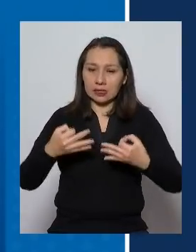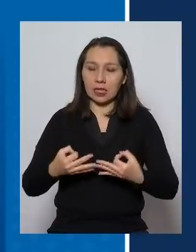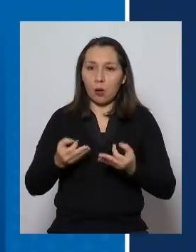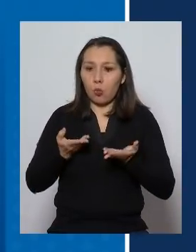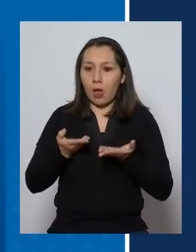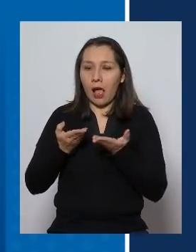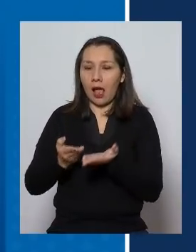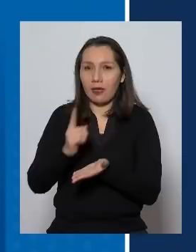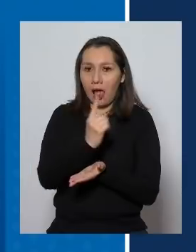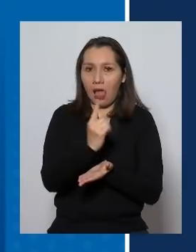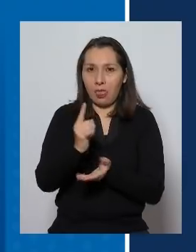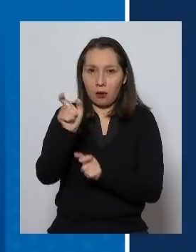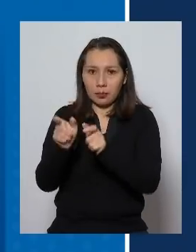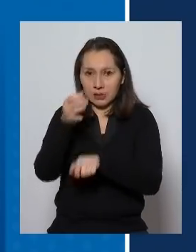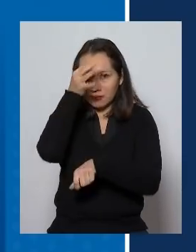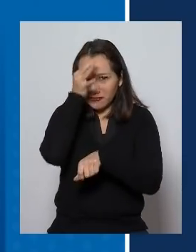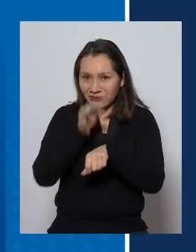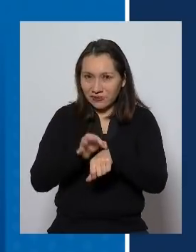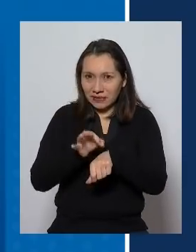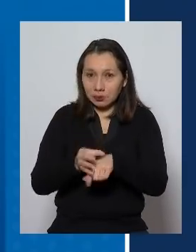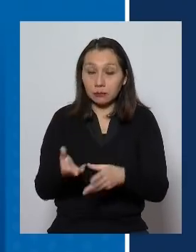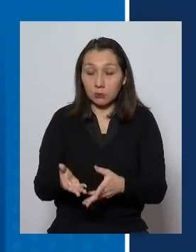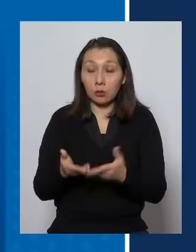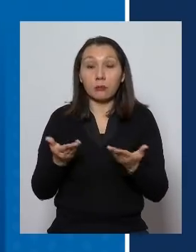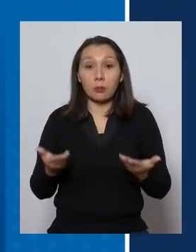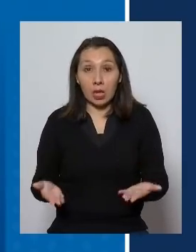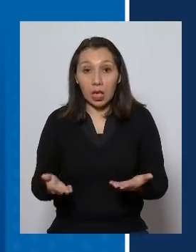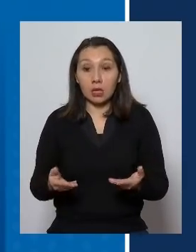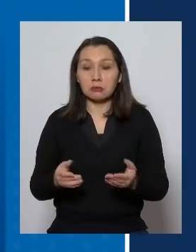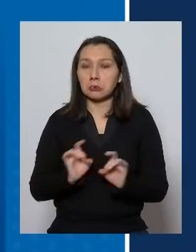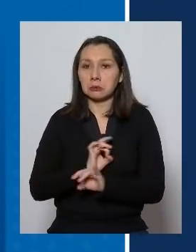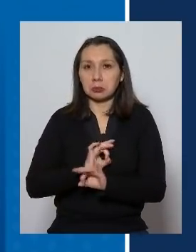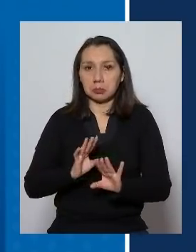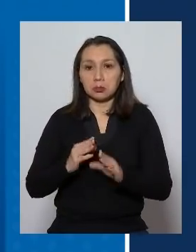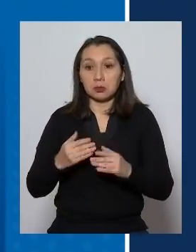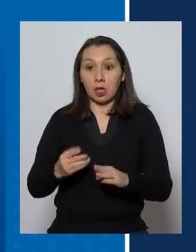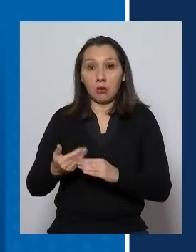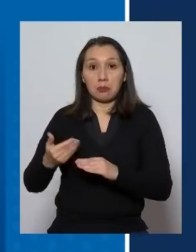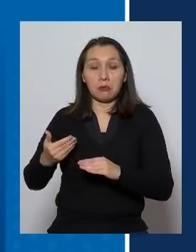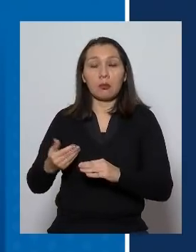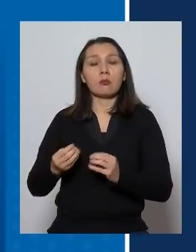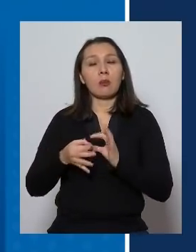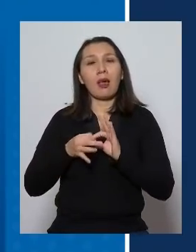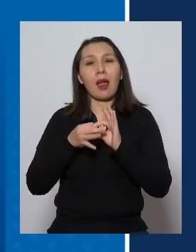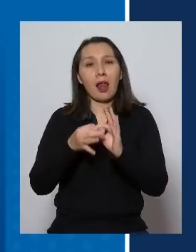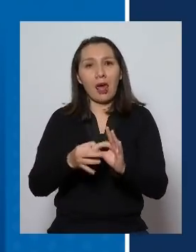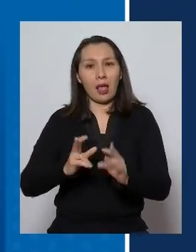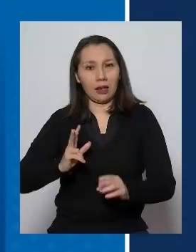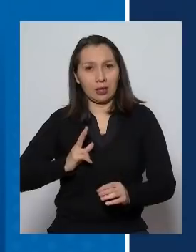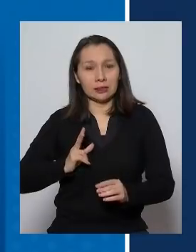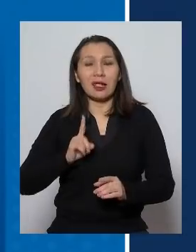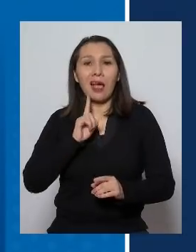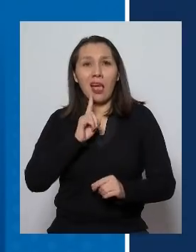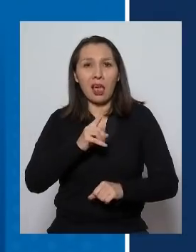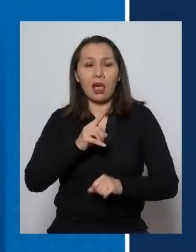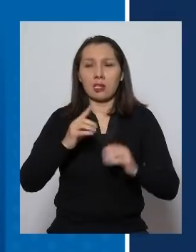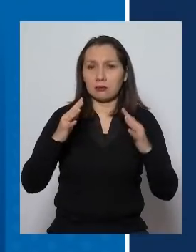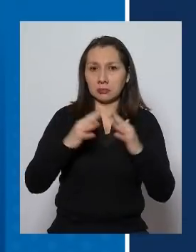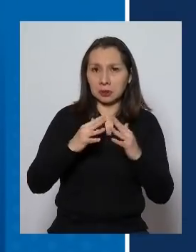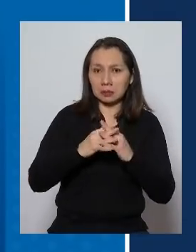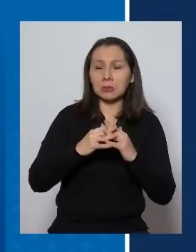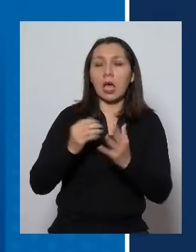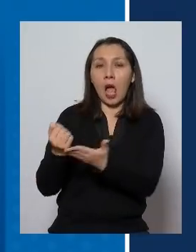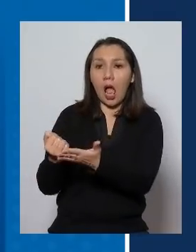de la atención a cada uno de estos pacientes. Y eso ha ocurrido. Y agradezco formalmente también a las Fuerzas Armadas que